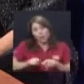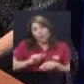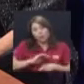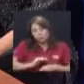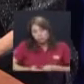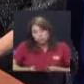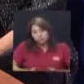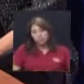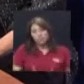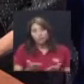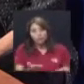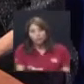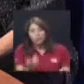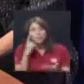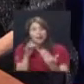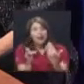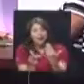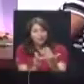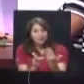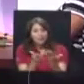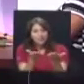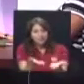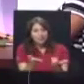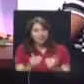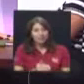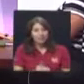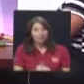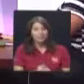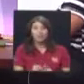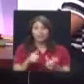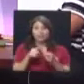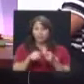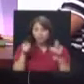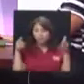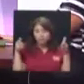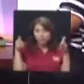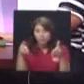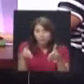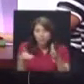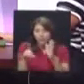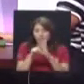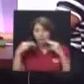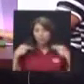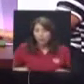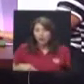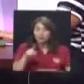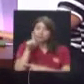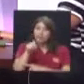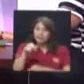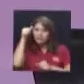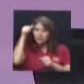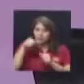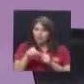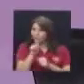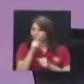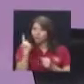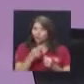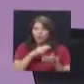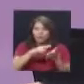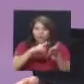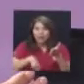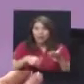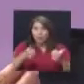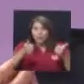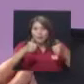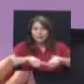esta técnica precisamente en ese marco propio de derechos humanos recordar que no es solamente la convención americana sea